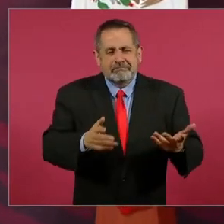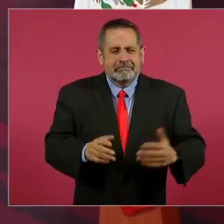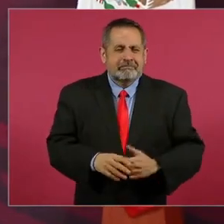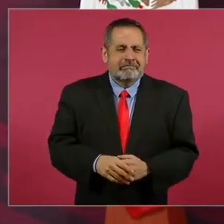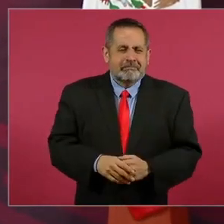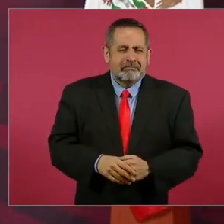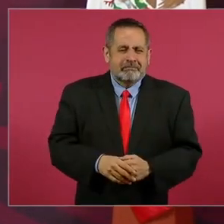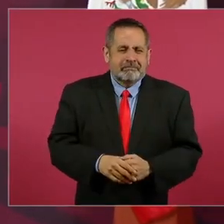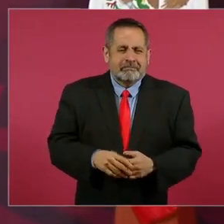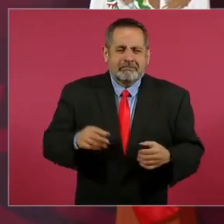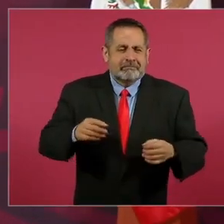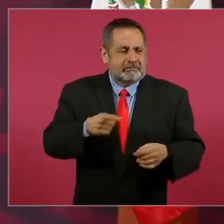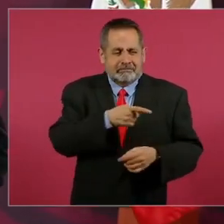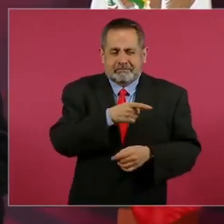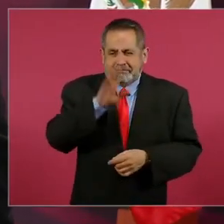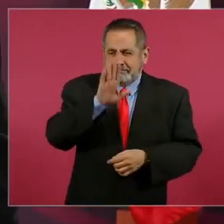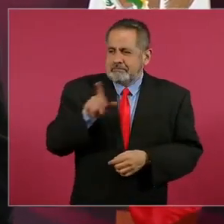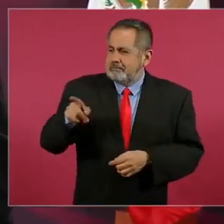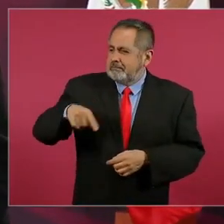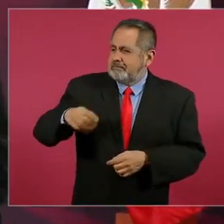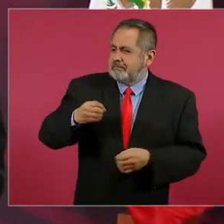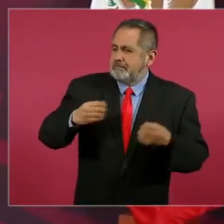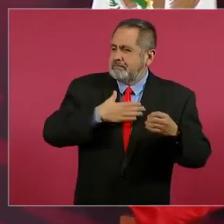Es como la justicia,